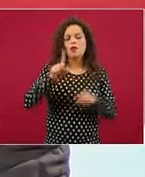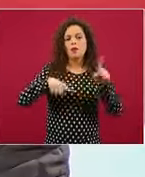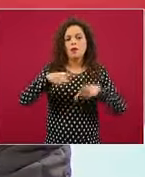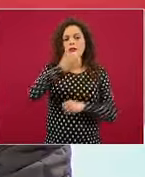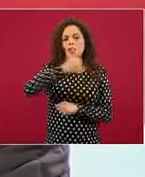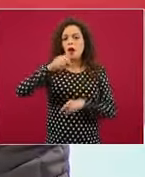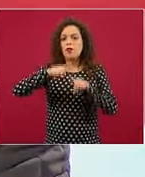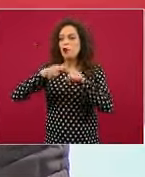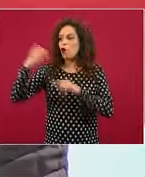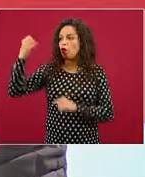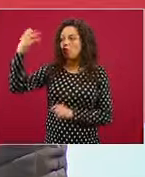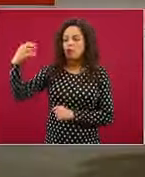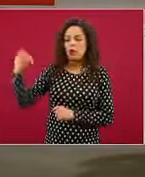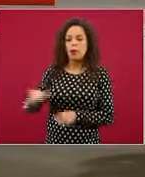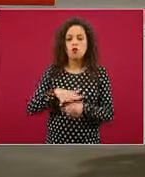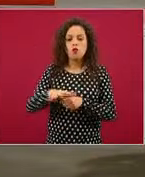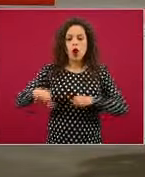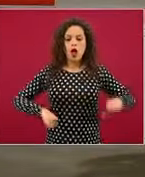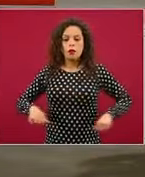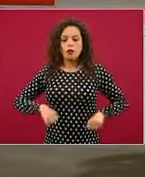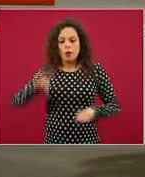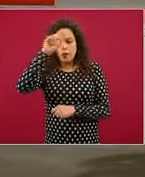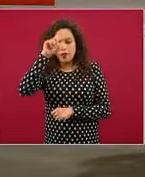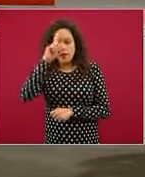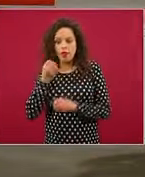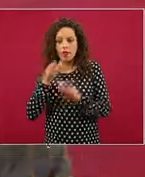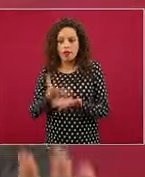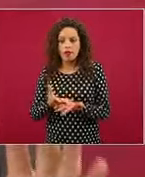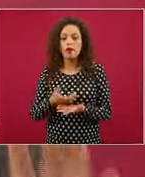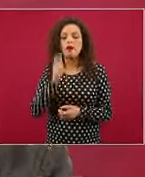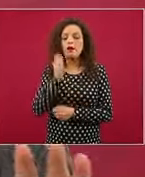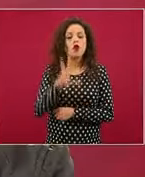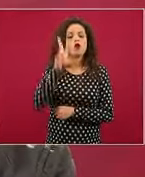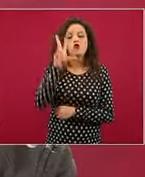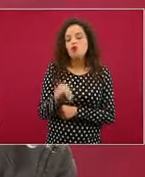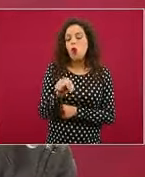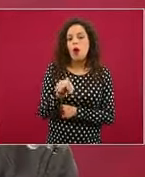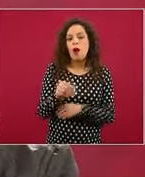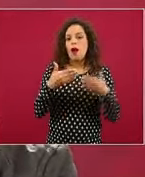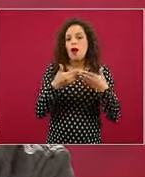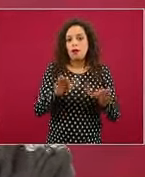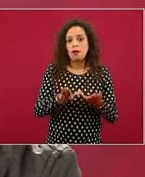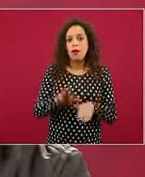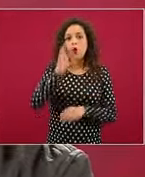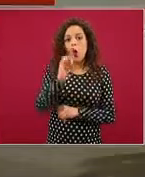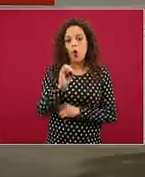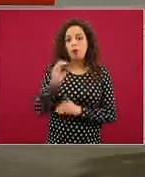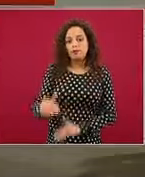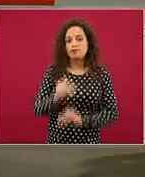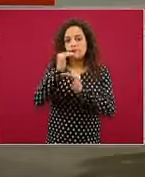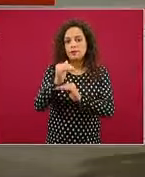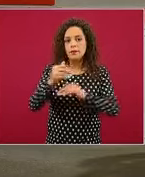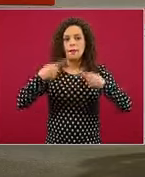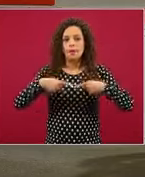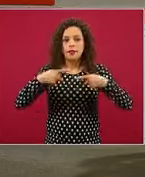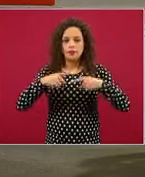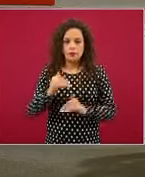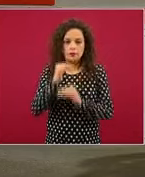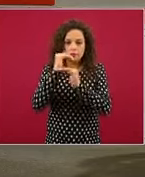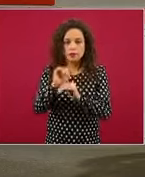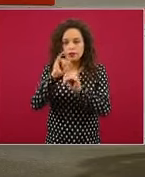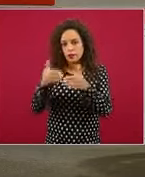actividades se recomienda no abrir o abrirlas con un aforo limitado. Y pongo un ejemplo finalmente de lo que está